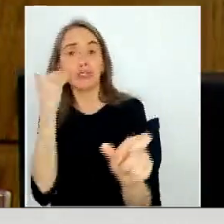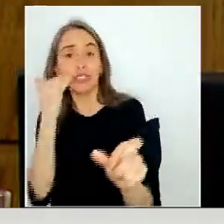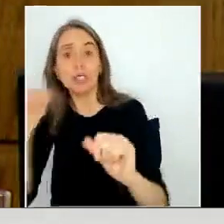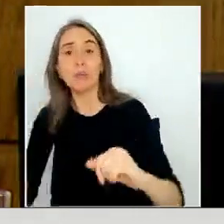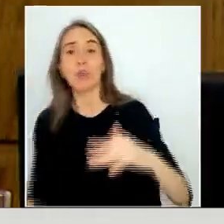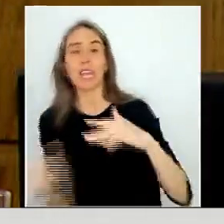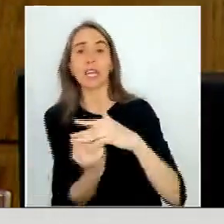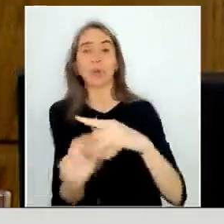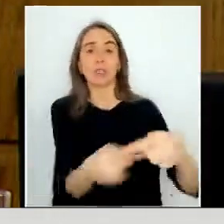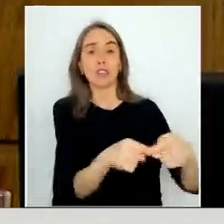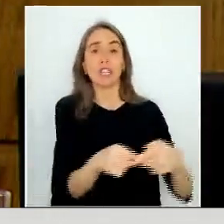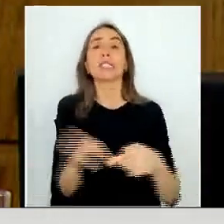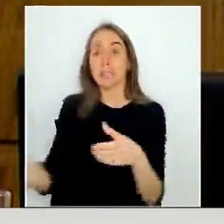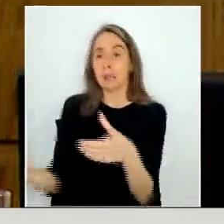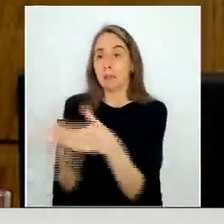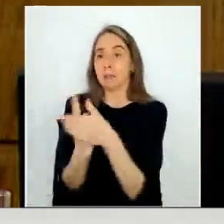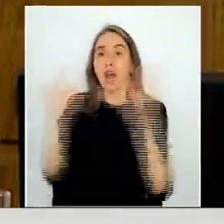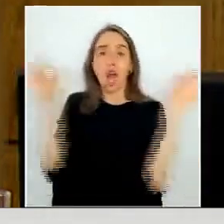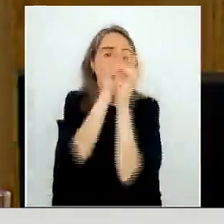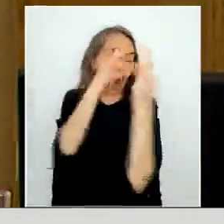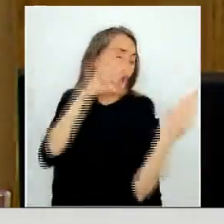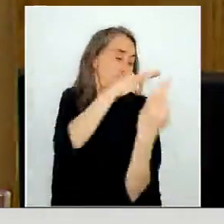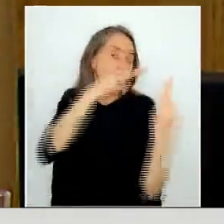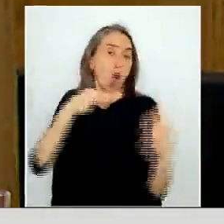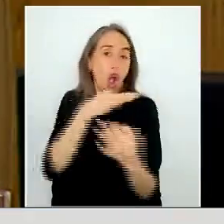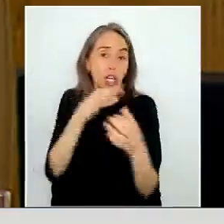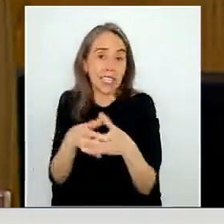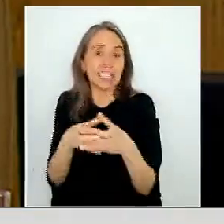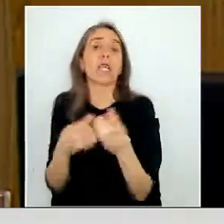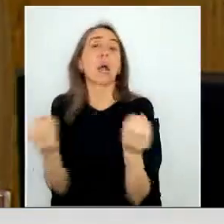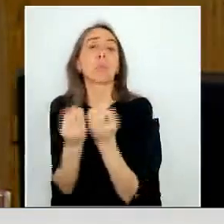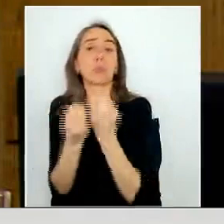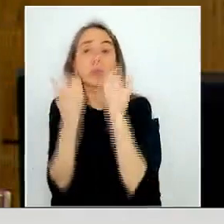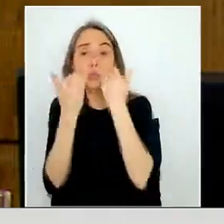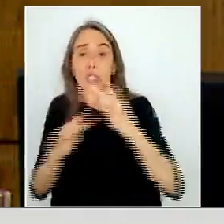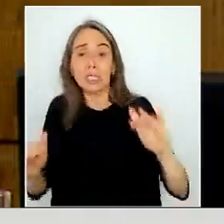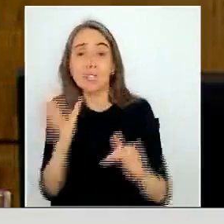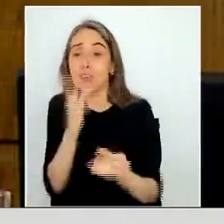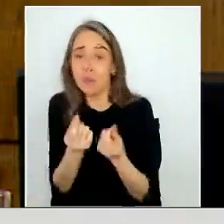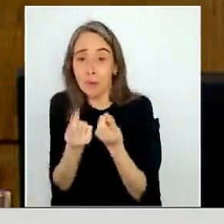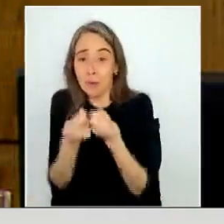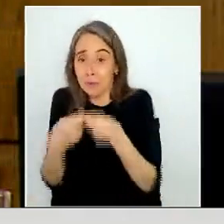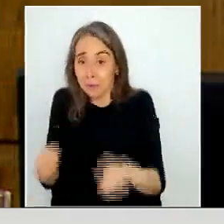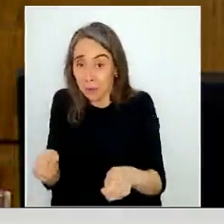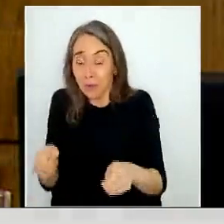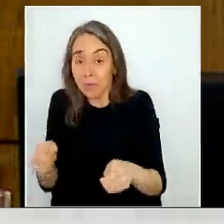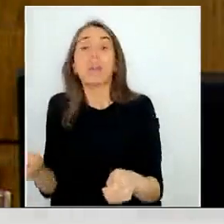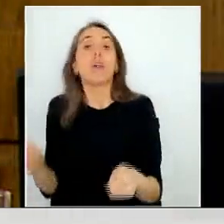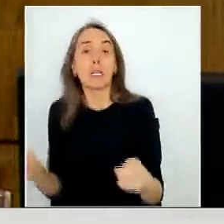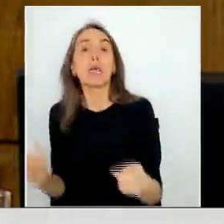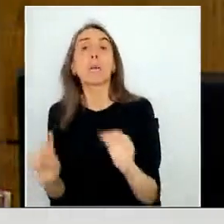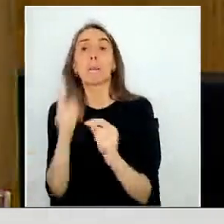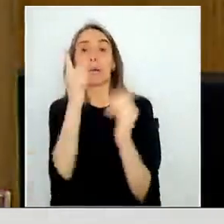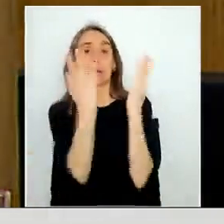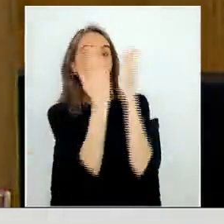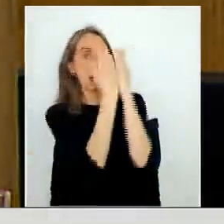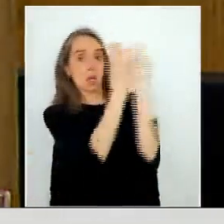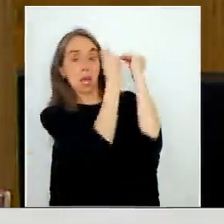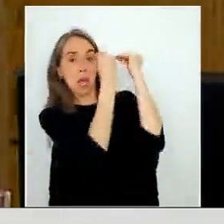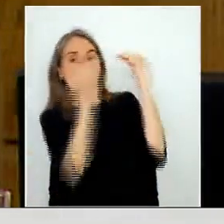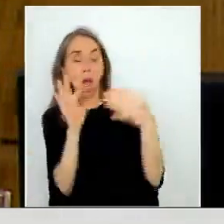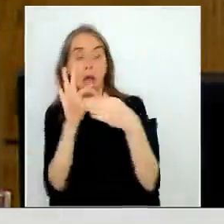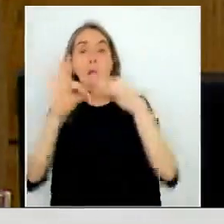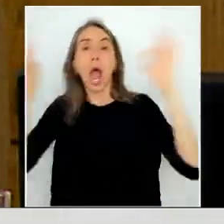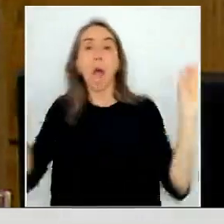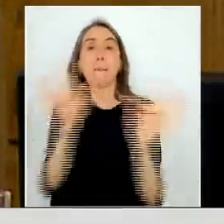a este proyecto muchísimos jóvenes de escasos recursos pudieron vincularse y formarse por primera vez a través de la música